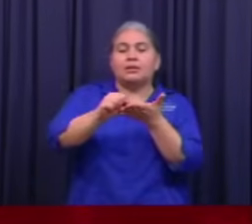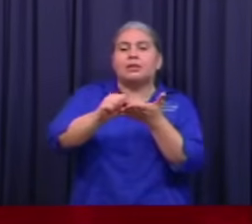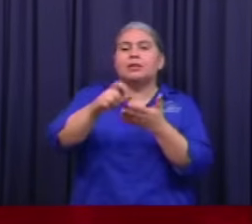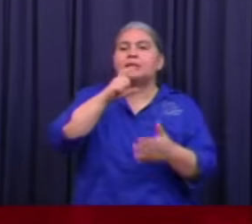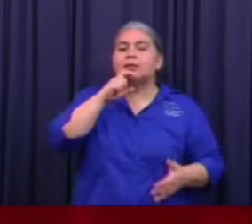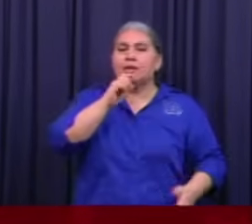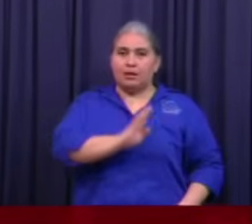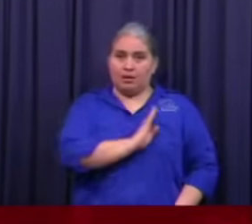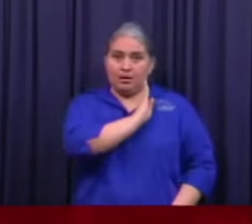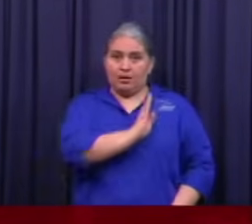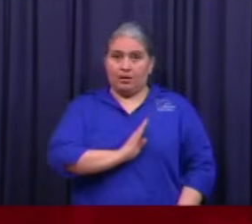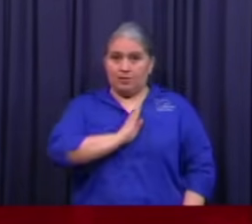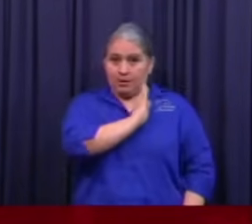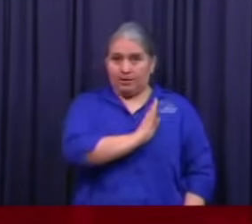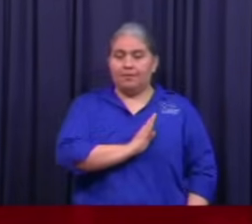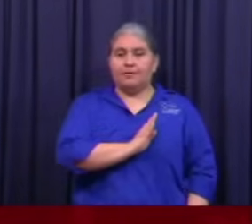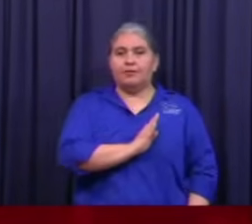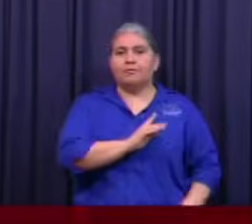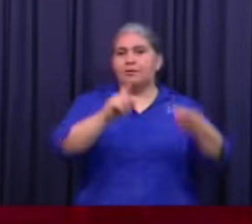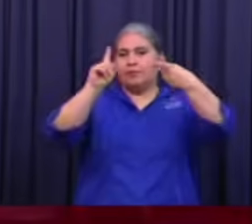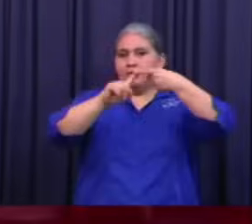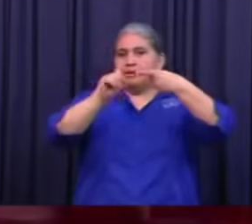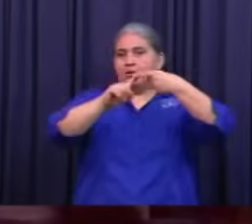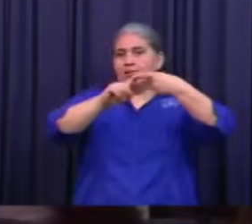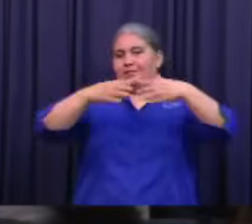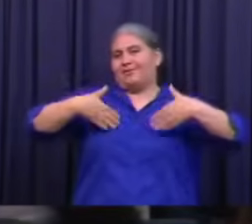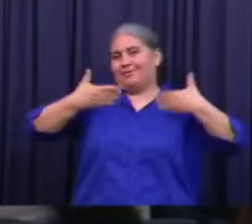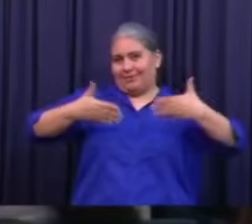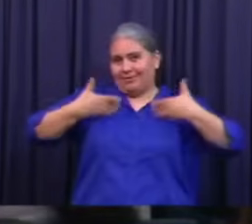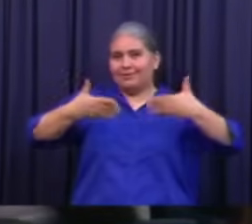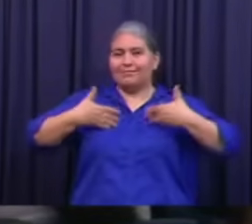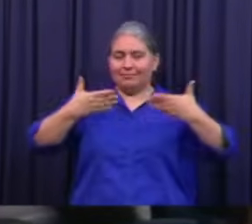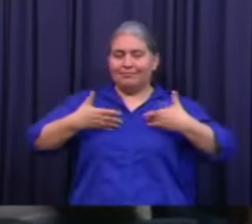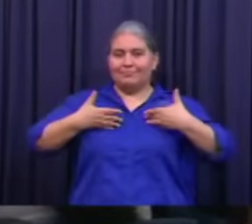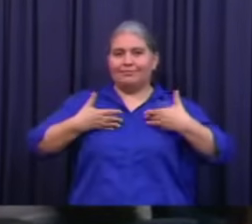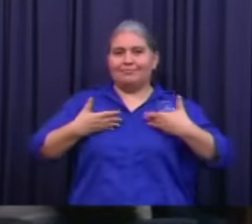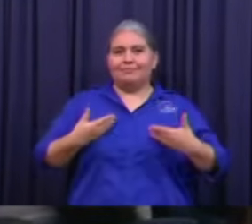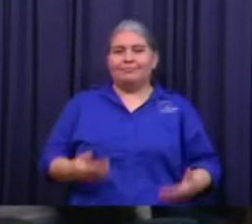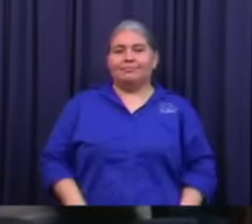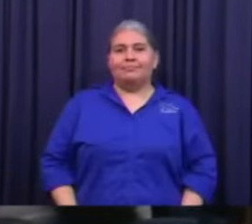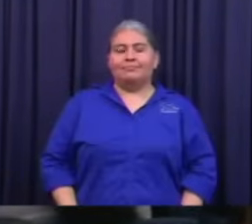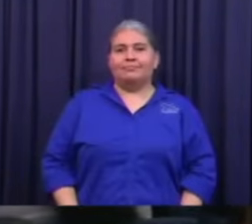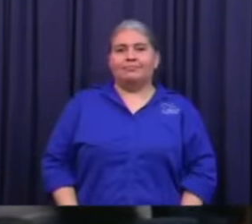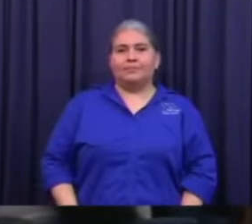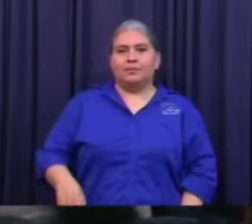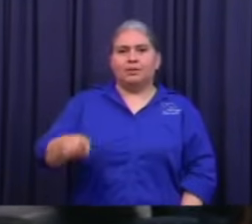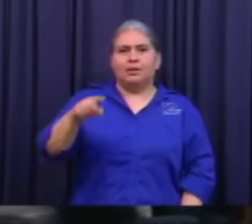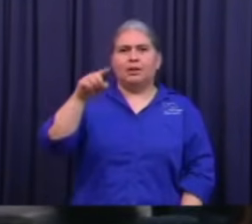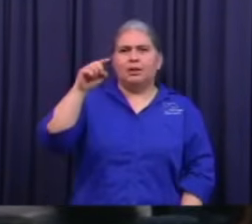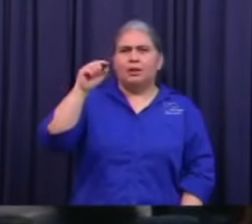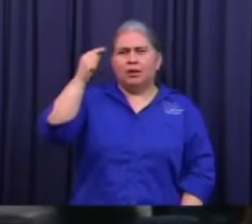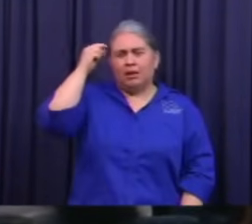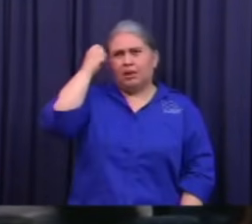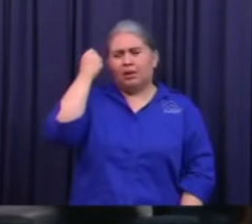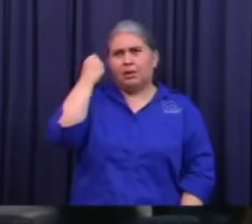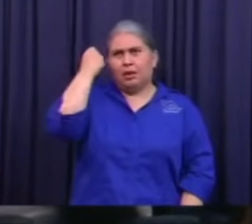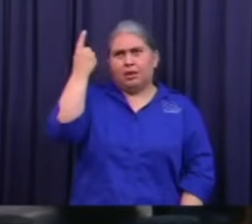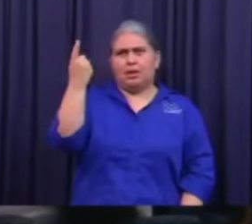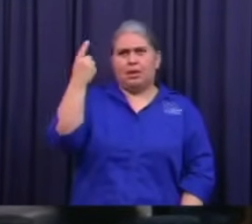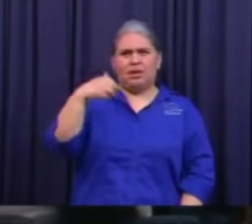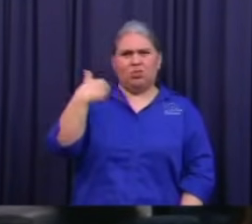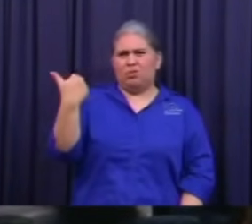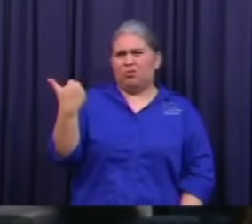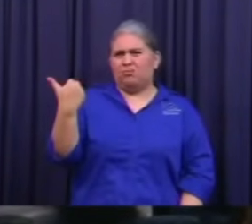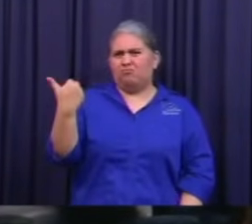cena alegría cuando hay un concepto distinto se ministra de